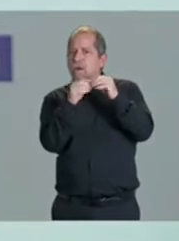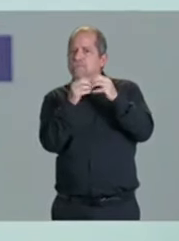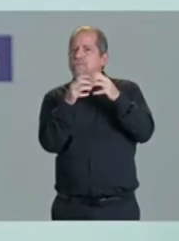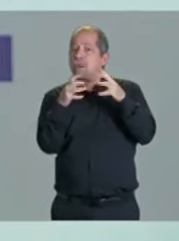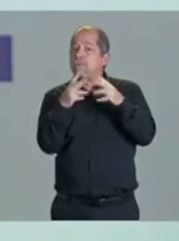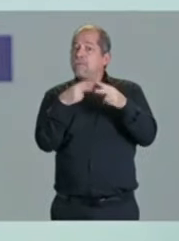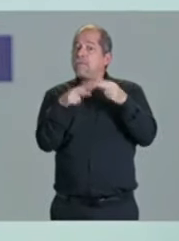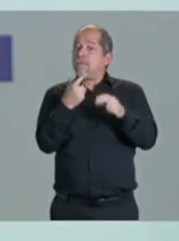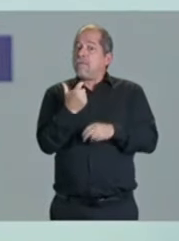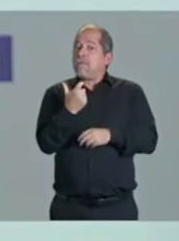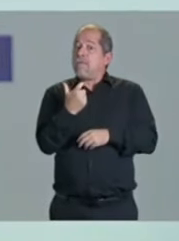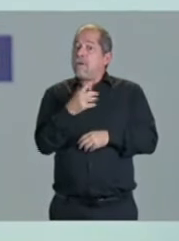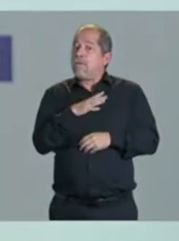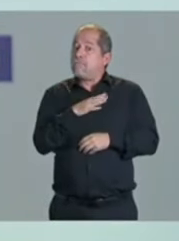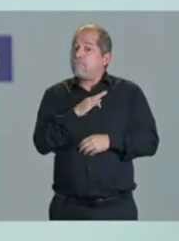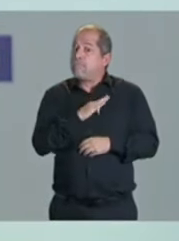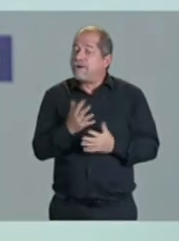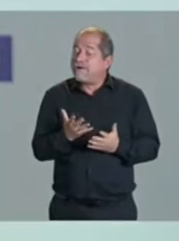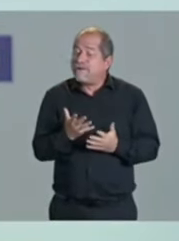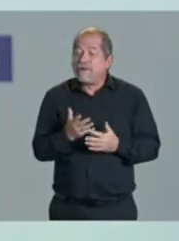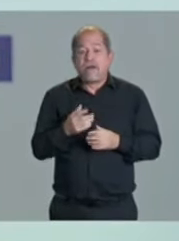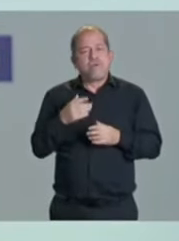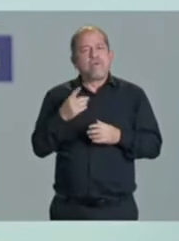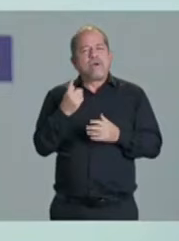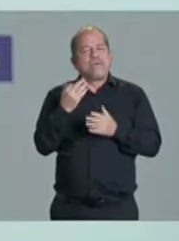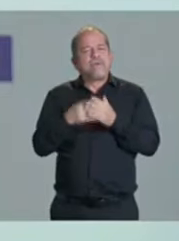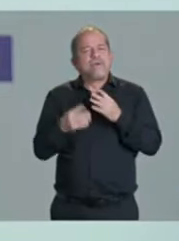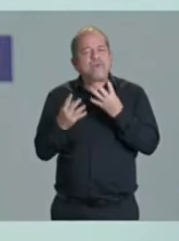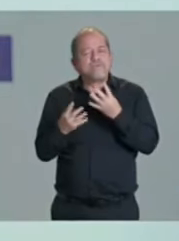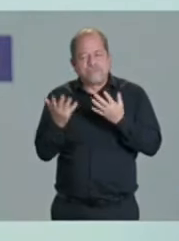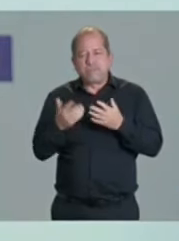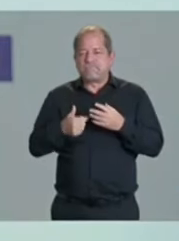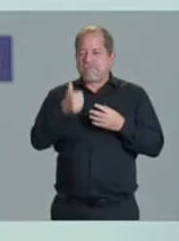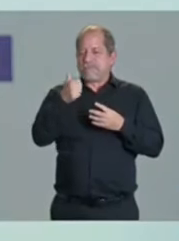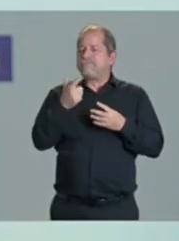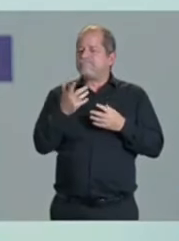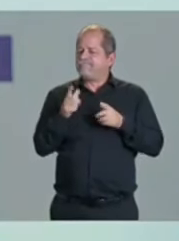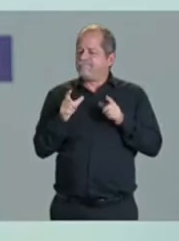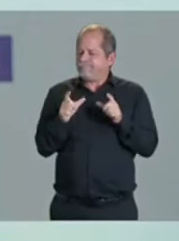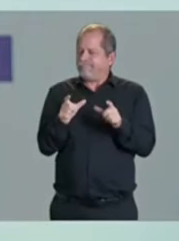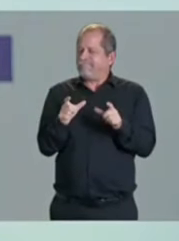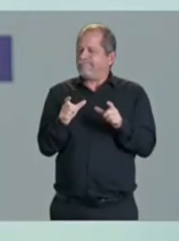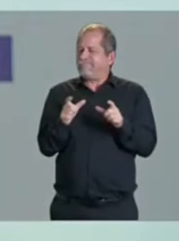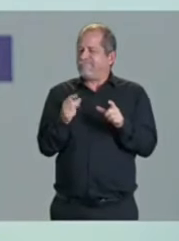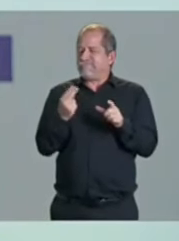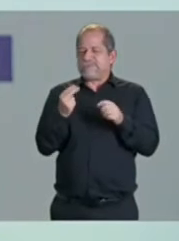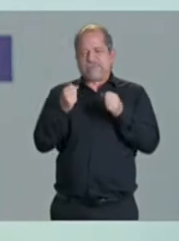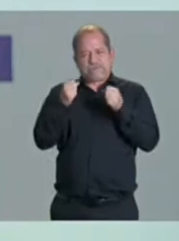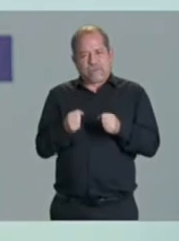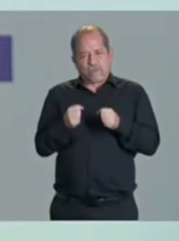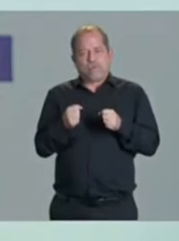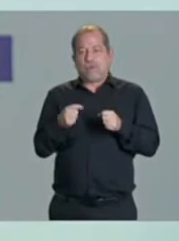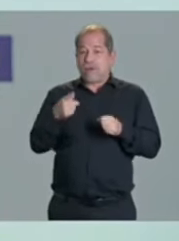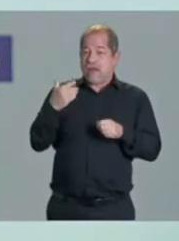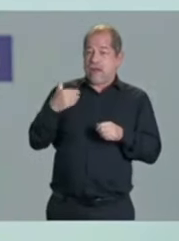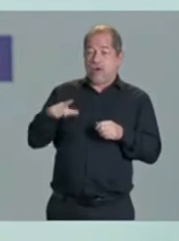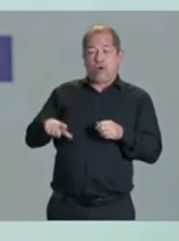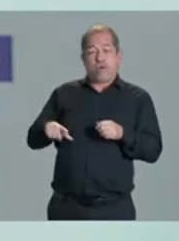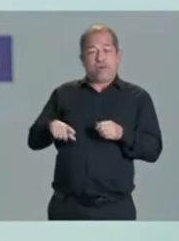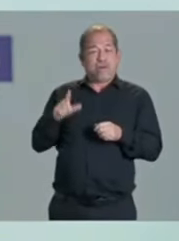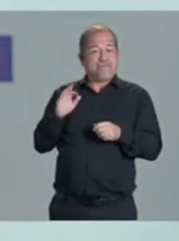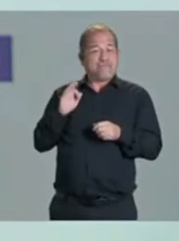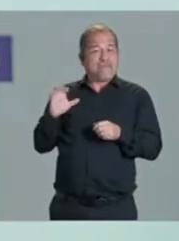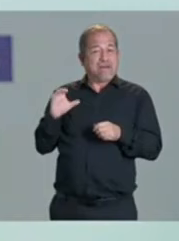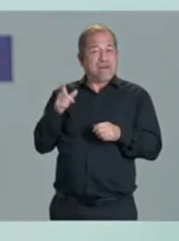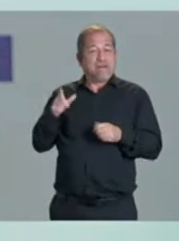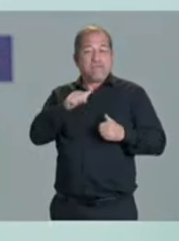presidencial, creo que ese tipo de acusaciones, entiendo, ¿no?, lo fuerte que se ponen las campañas, las acusaciones, la